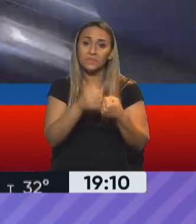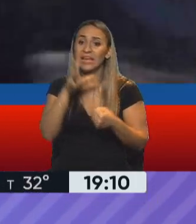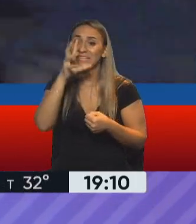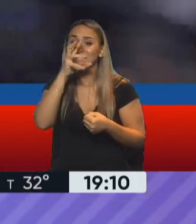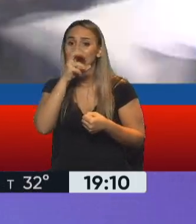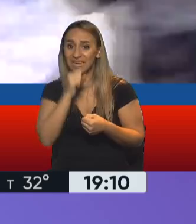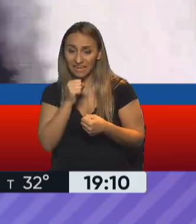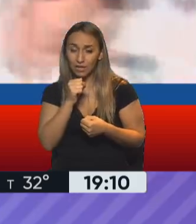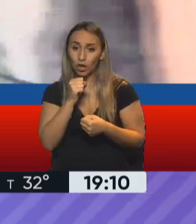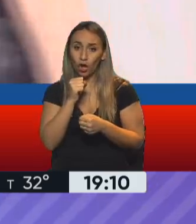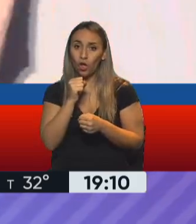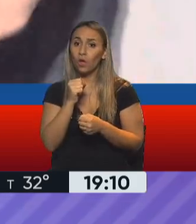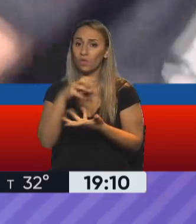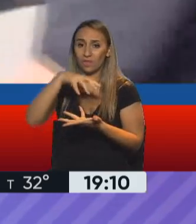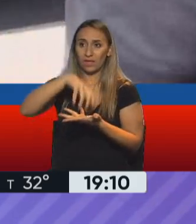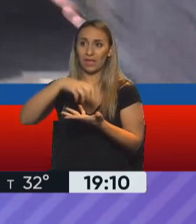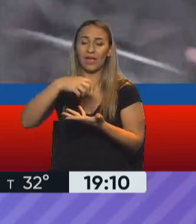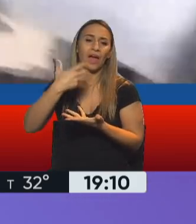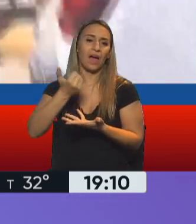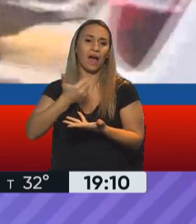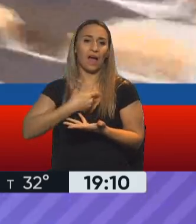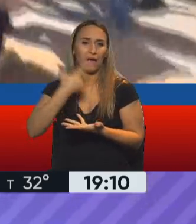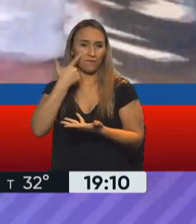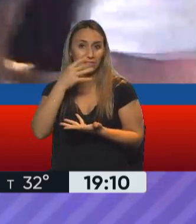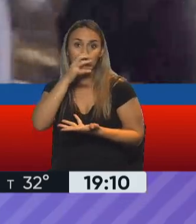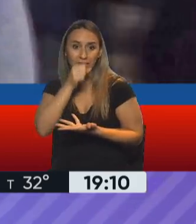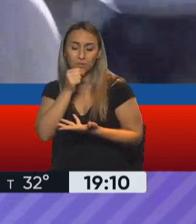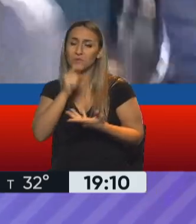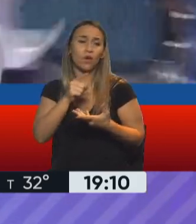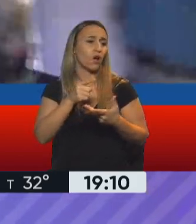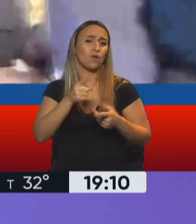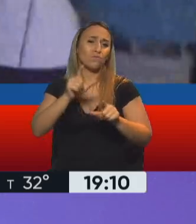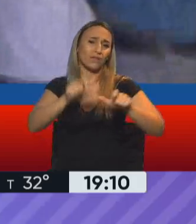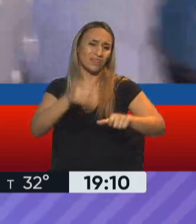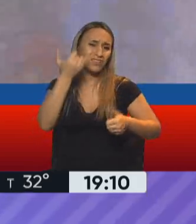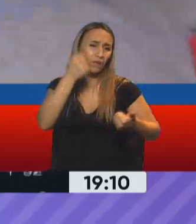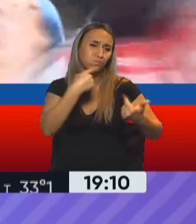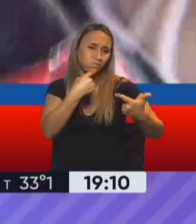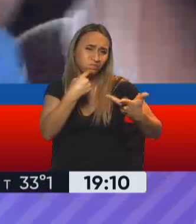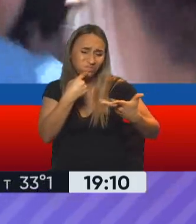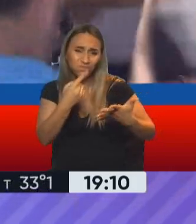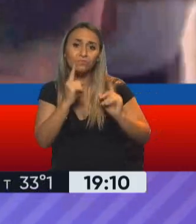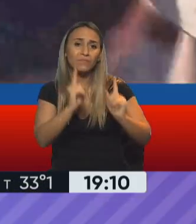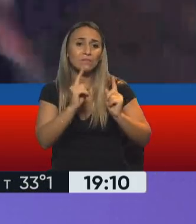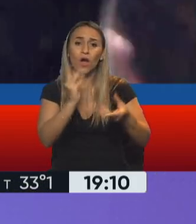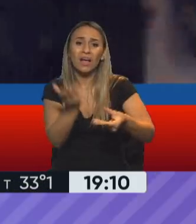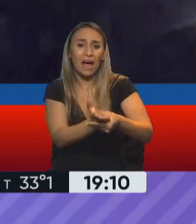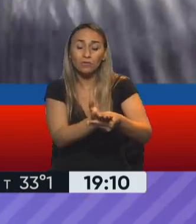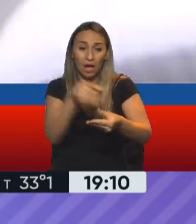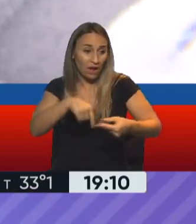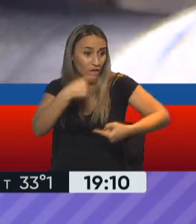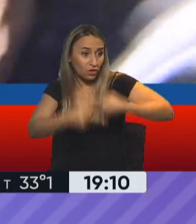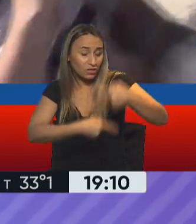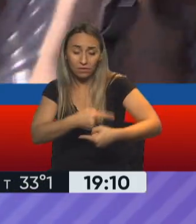de inteligencia, como se hizo con todos los que han declarado en esta causa. No se podía continuar el acto por un error del